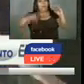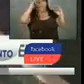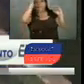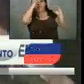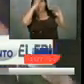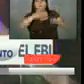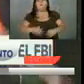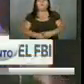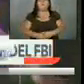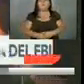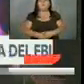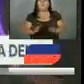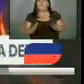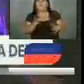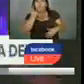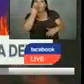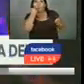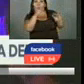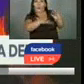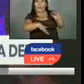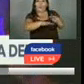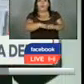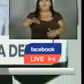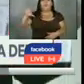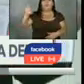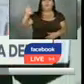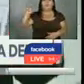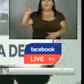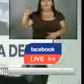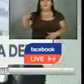Unidos, Donald Trump, localizada en el sur de la Florida.